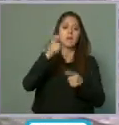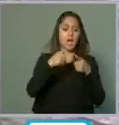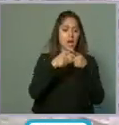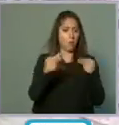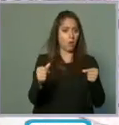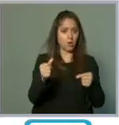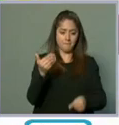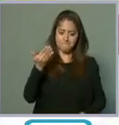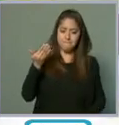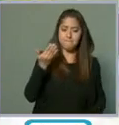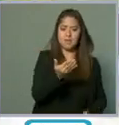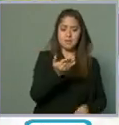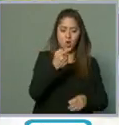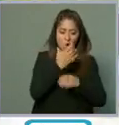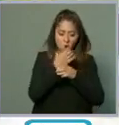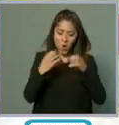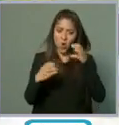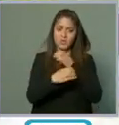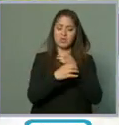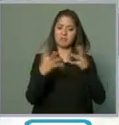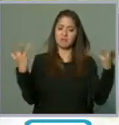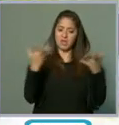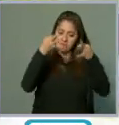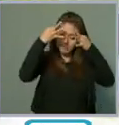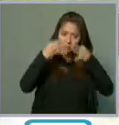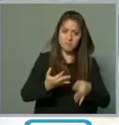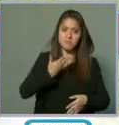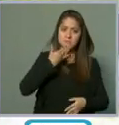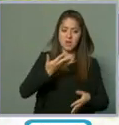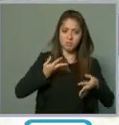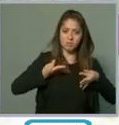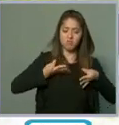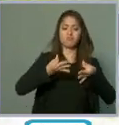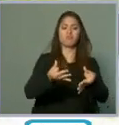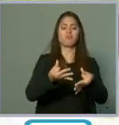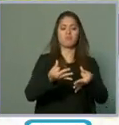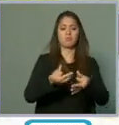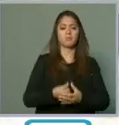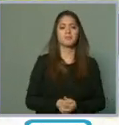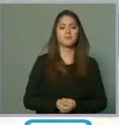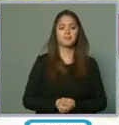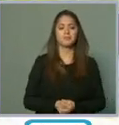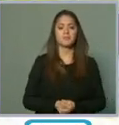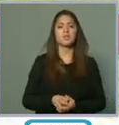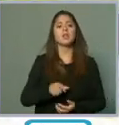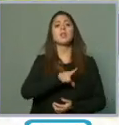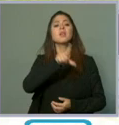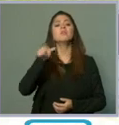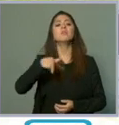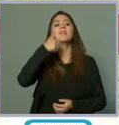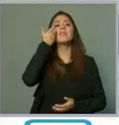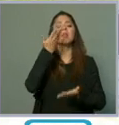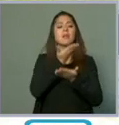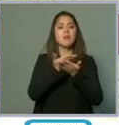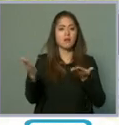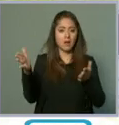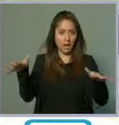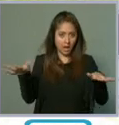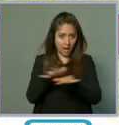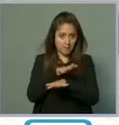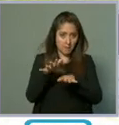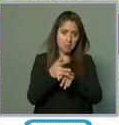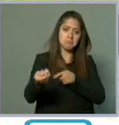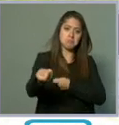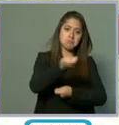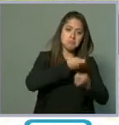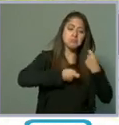exigente que pues quiere buena calidad y quiere cambiar productos. Yo creo que esto es verdad